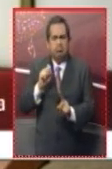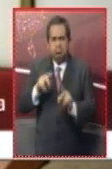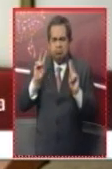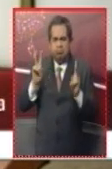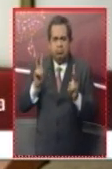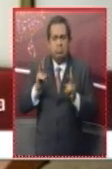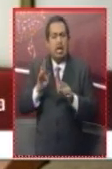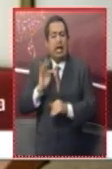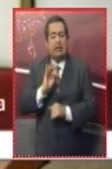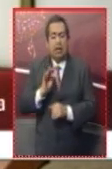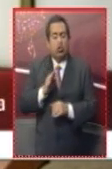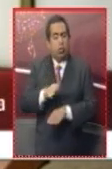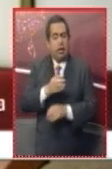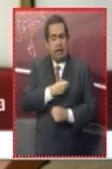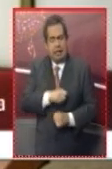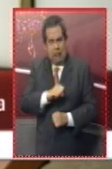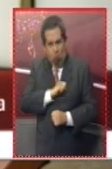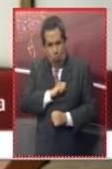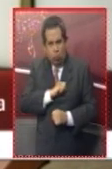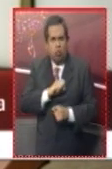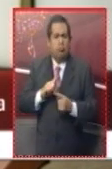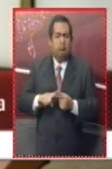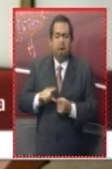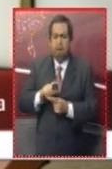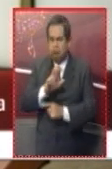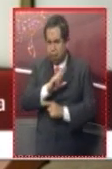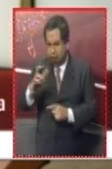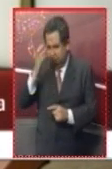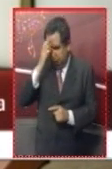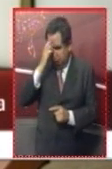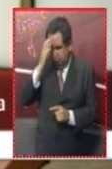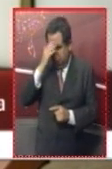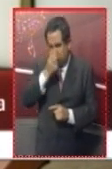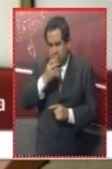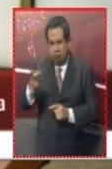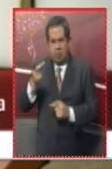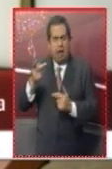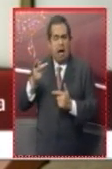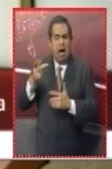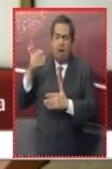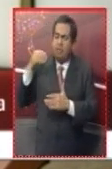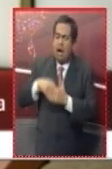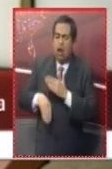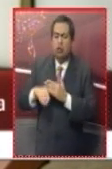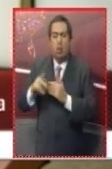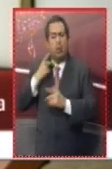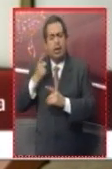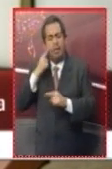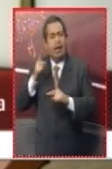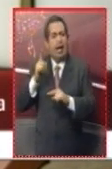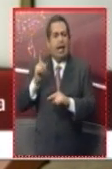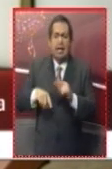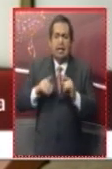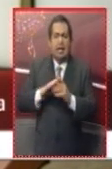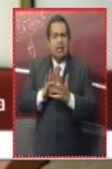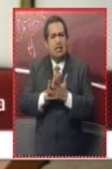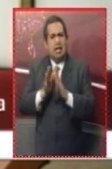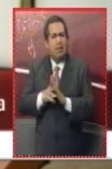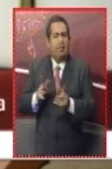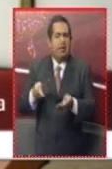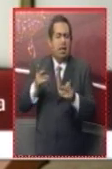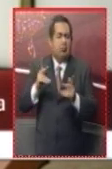una cuestión de salud pública, como el reconocimiento al fracaso de las políticas para combatir el